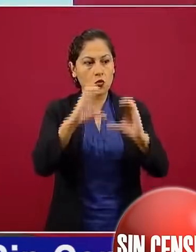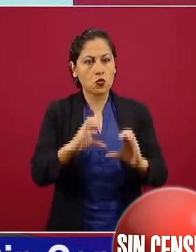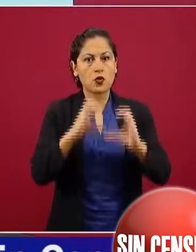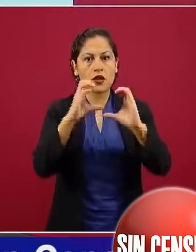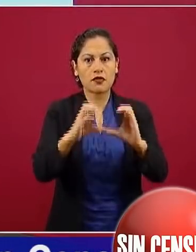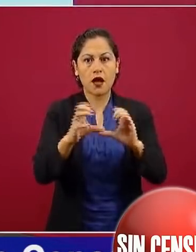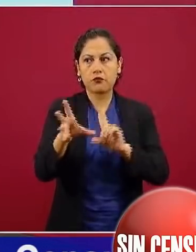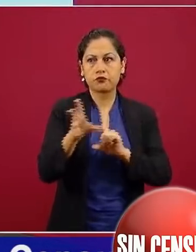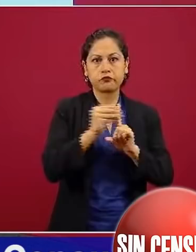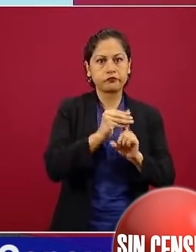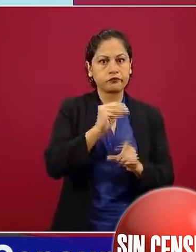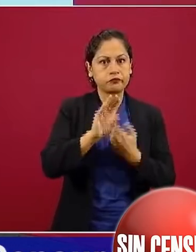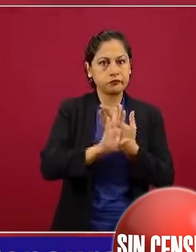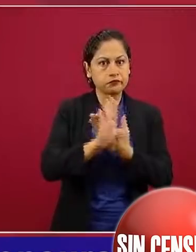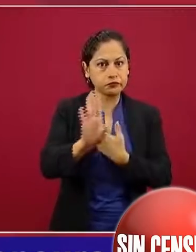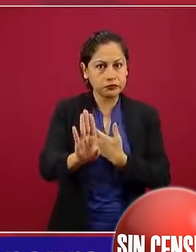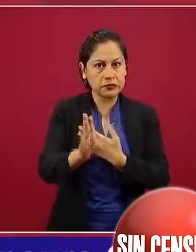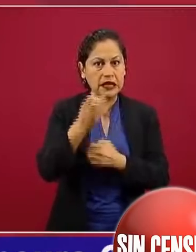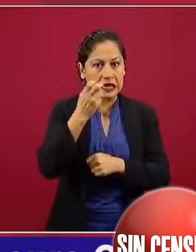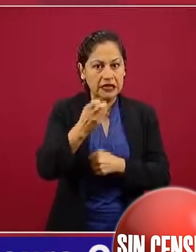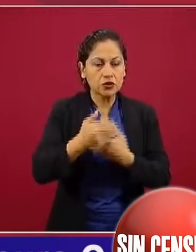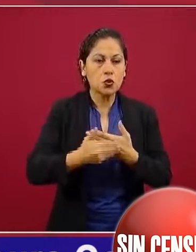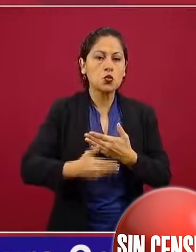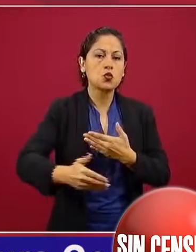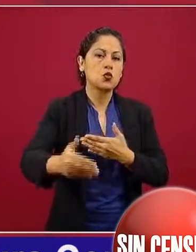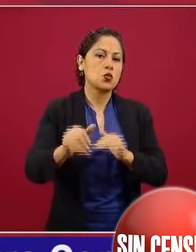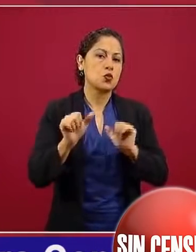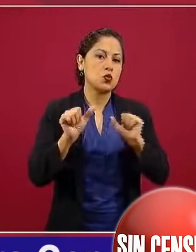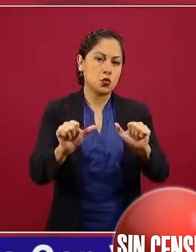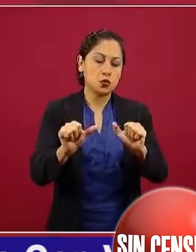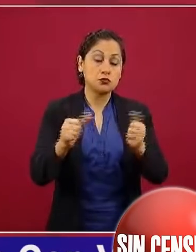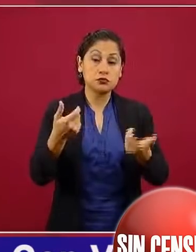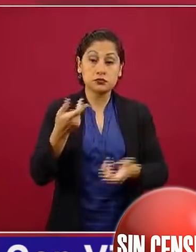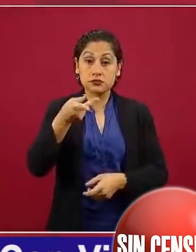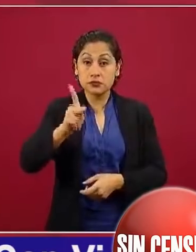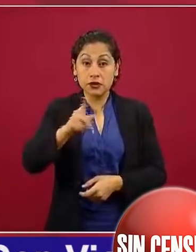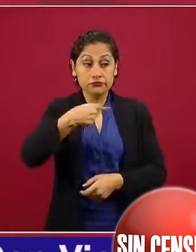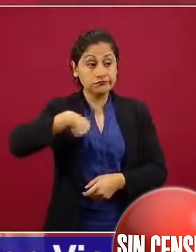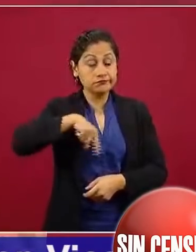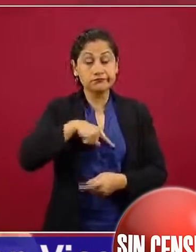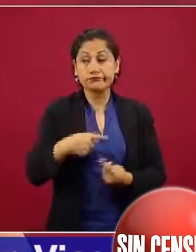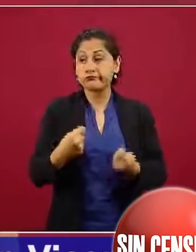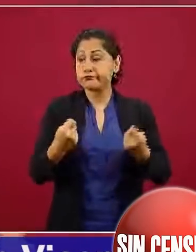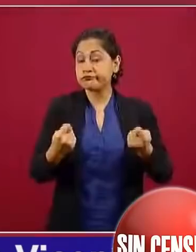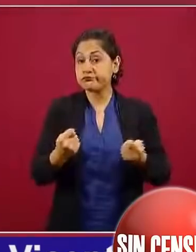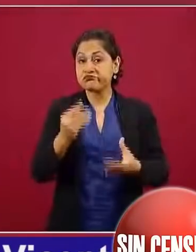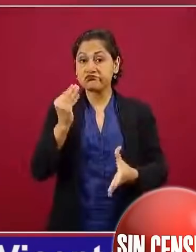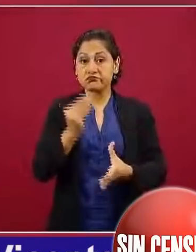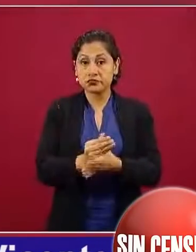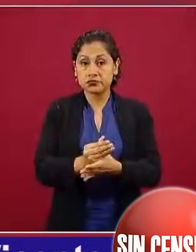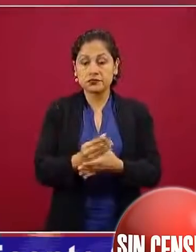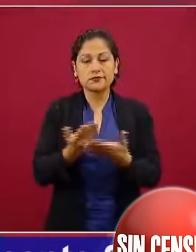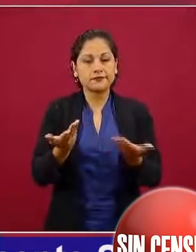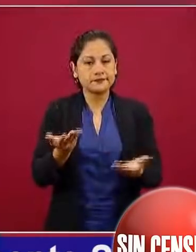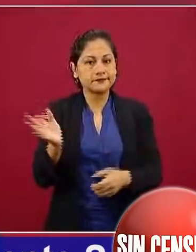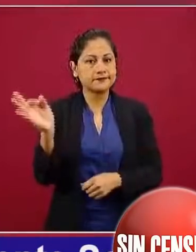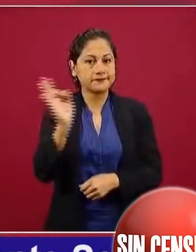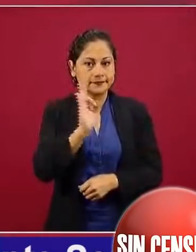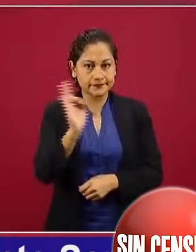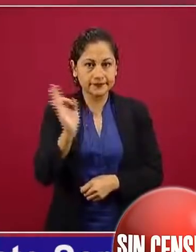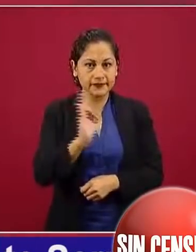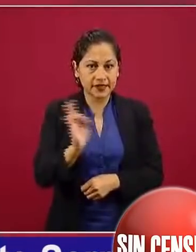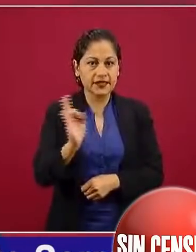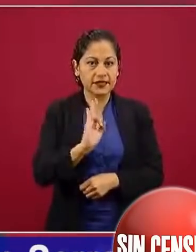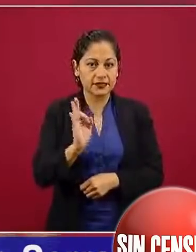contagios. Es muy importante. Si no lo logramos, como sociedad tenemos la posibilidad, y esto ha ocurrido en